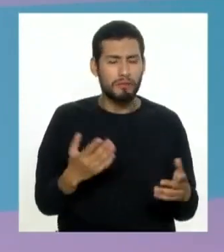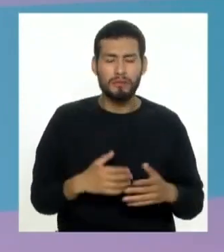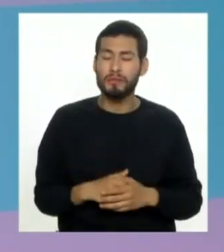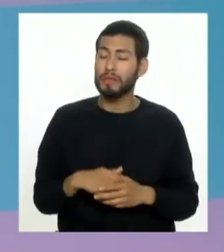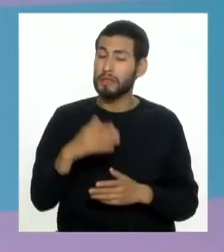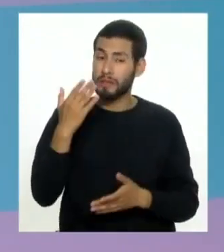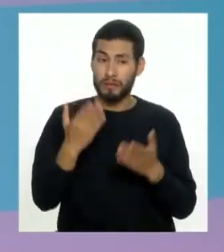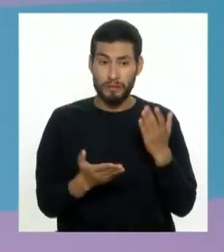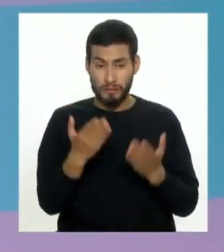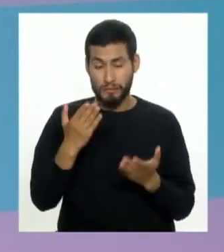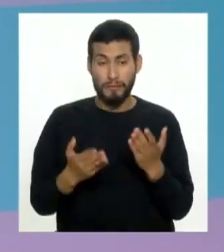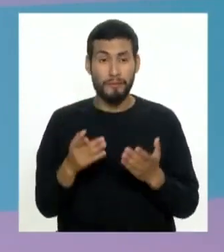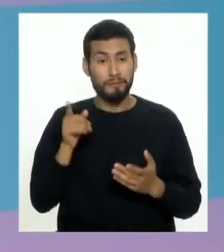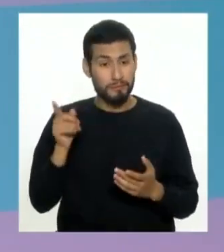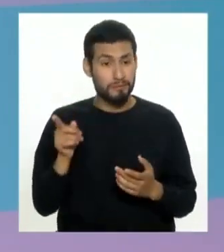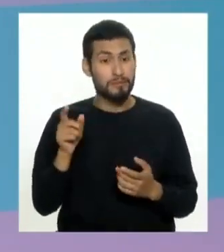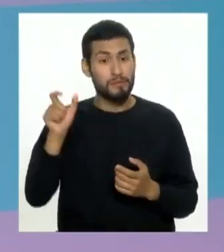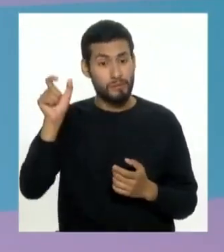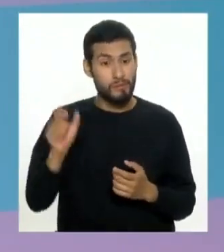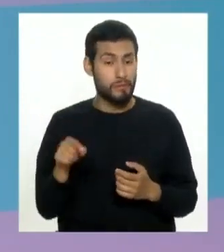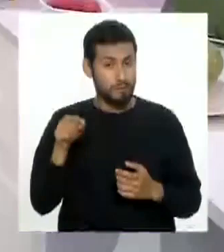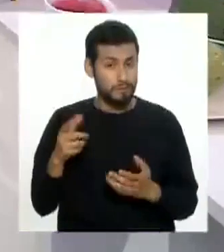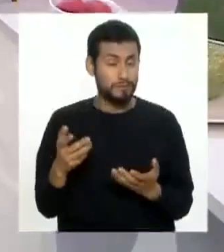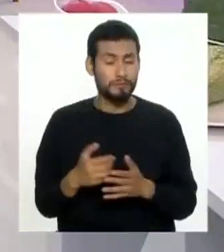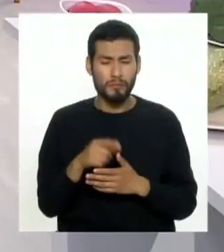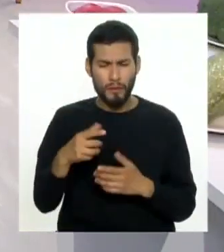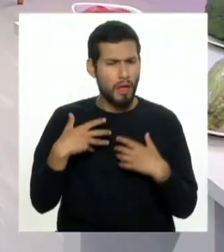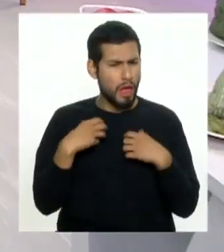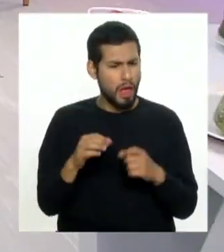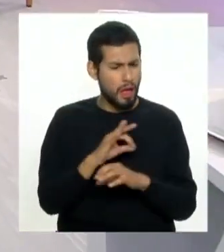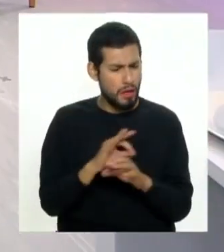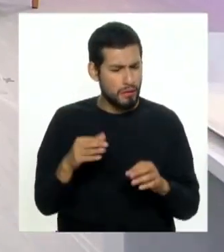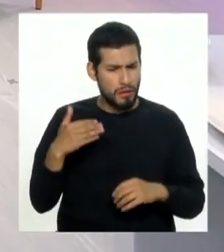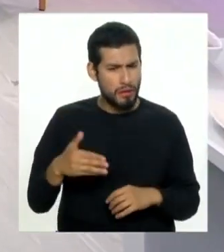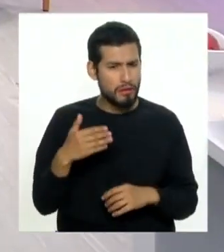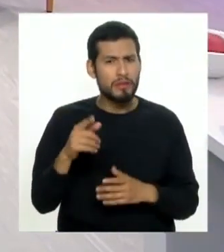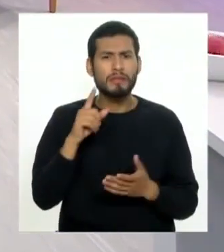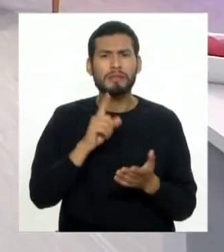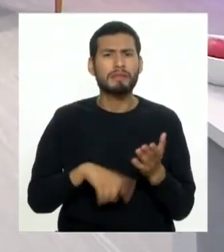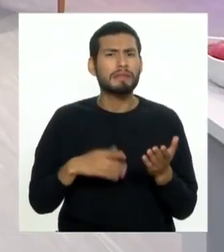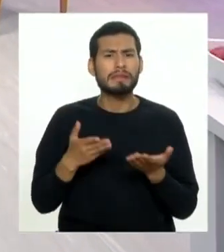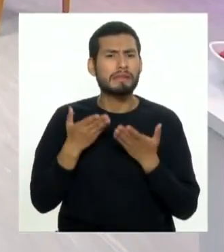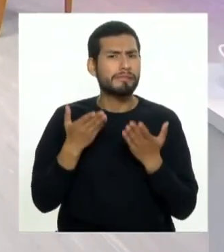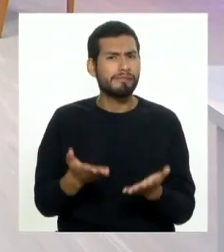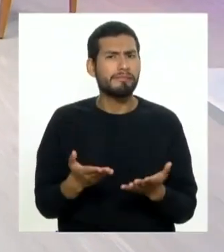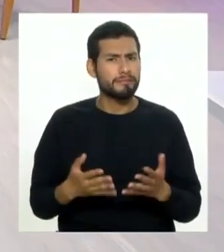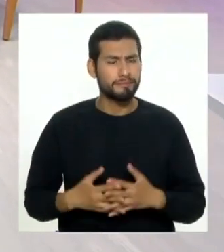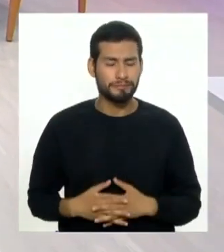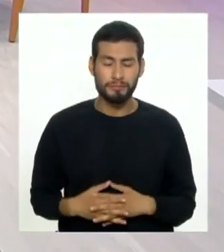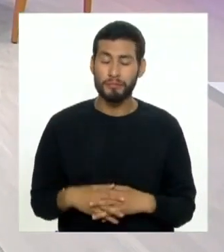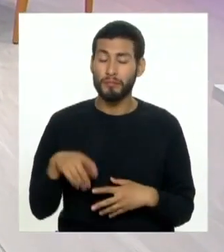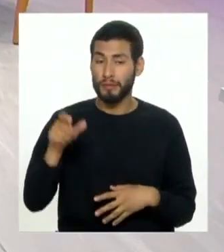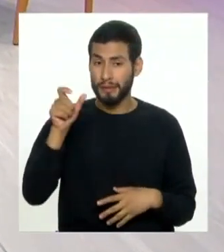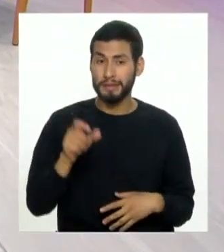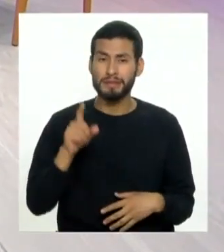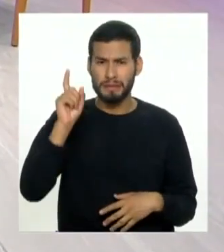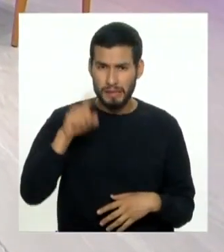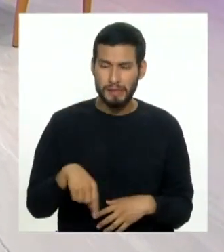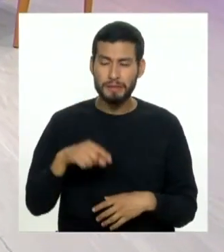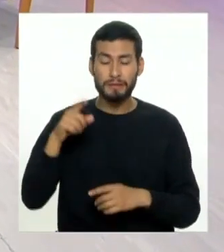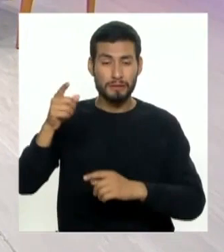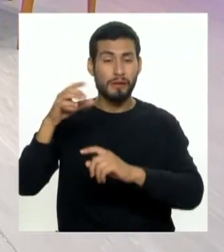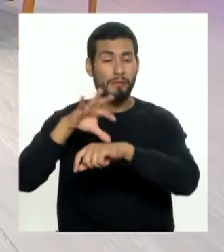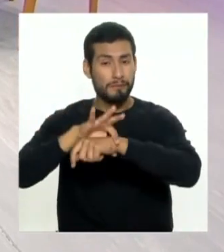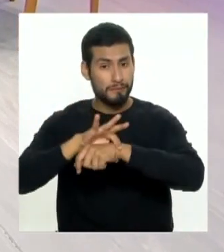ser el caso de esta persona. ¿Qué podemos ofrecerle? Esta persona debe ser